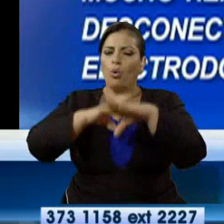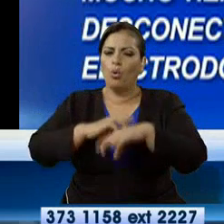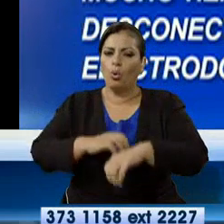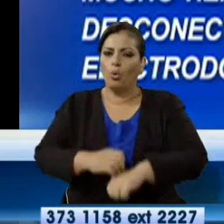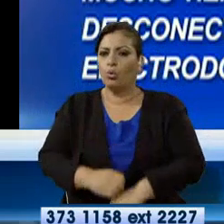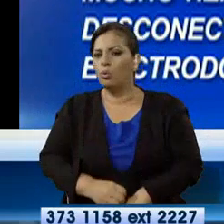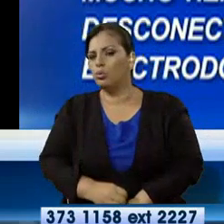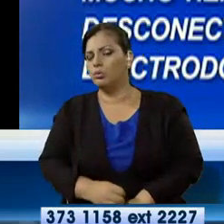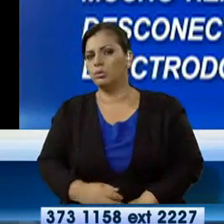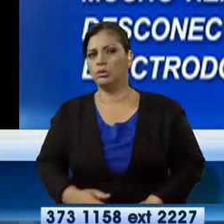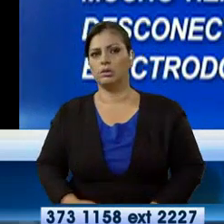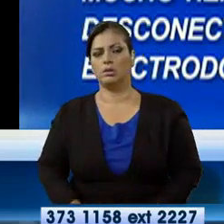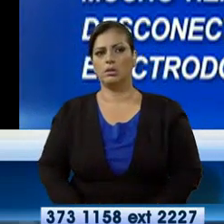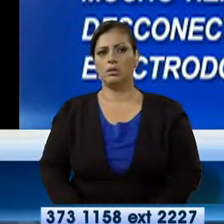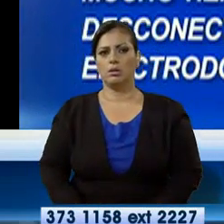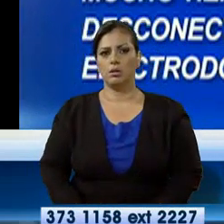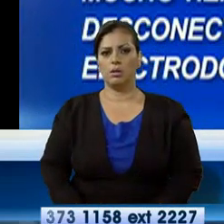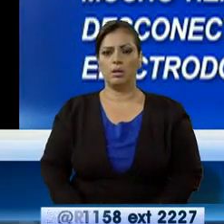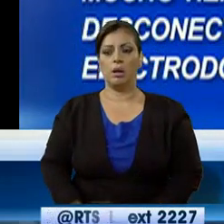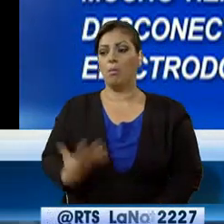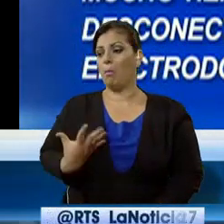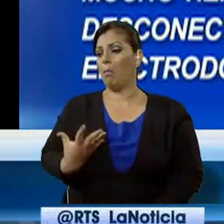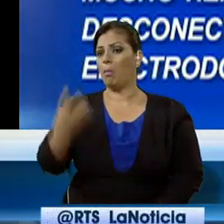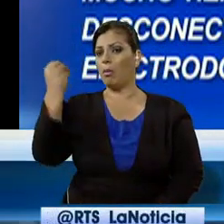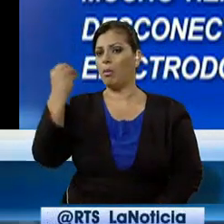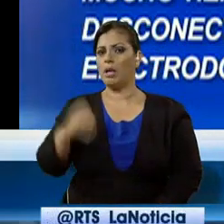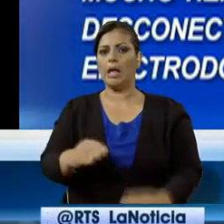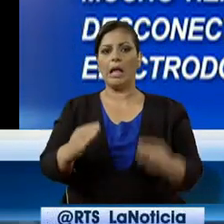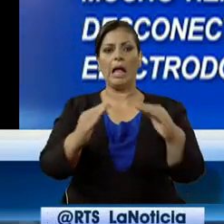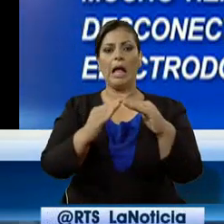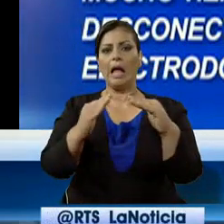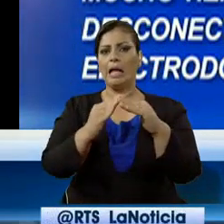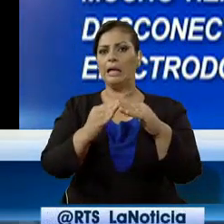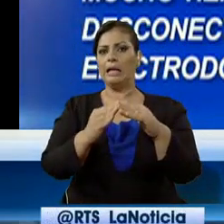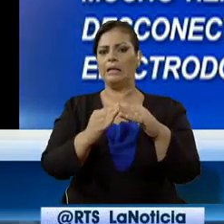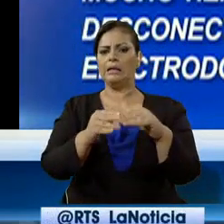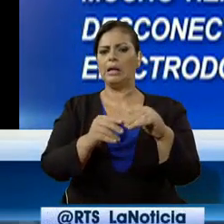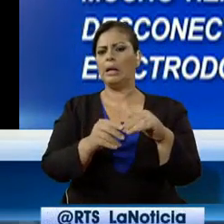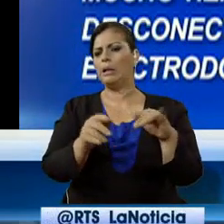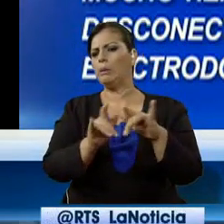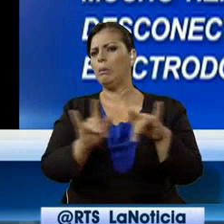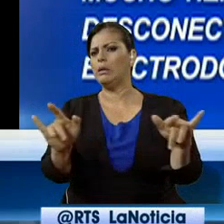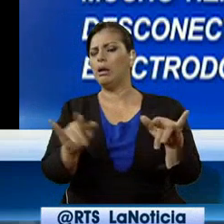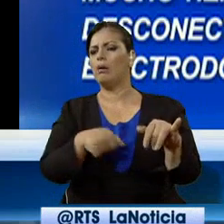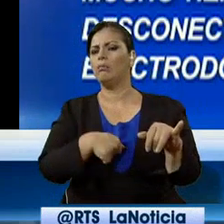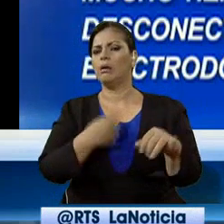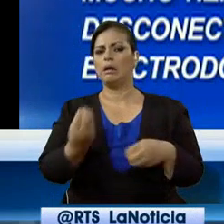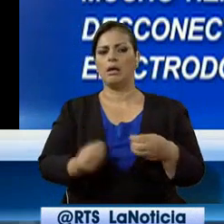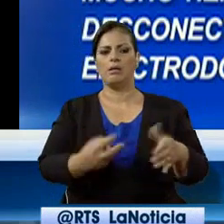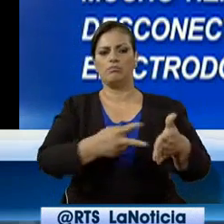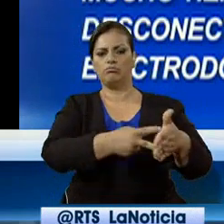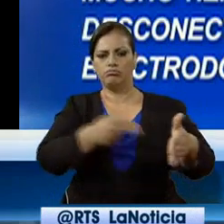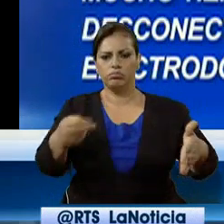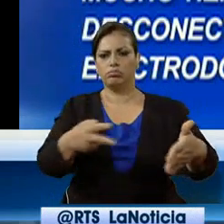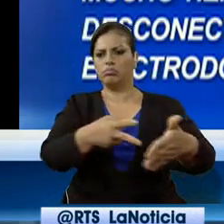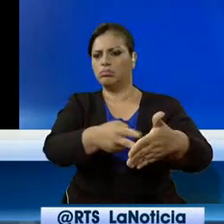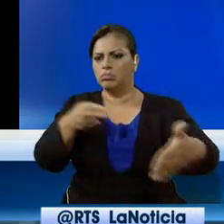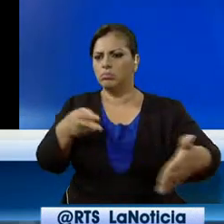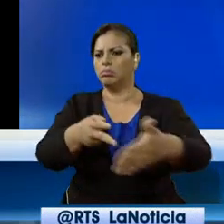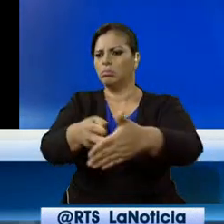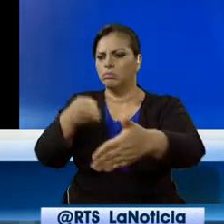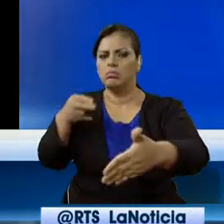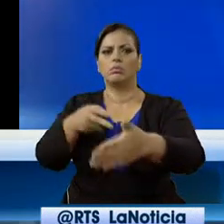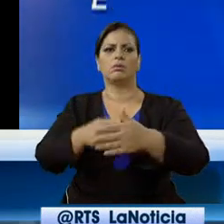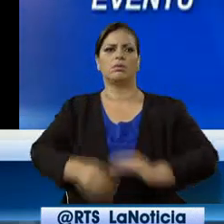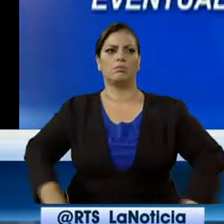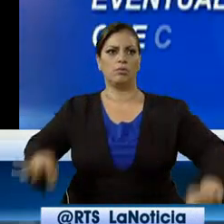casa sola, dejar desconectados los equipos electrónicos o eléctricos. Uno, dos, las cocinas,